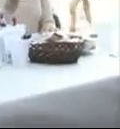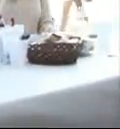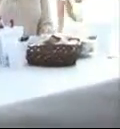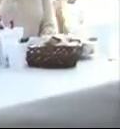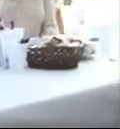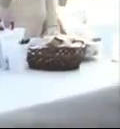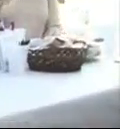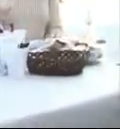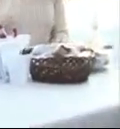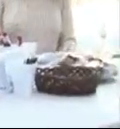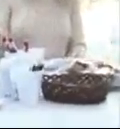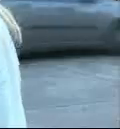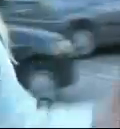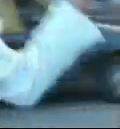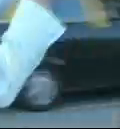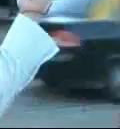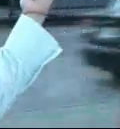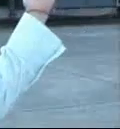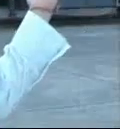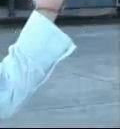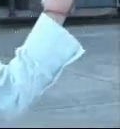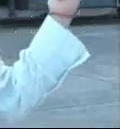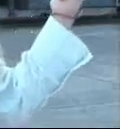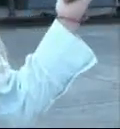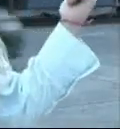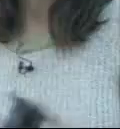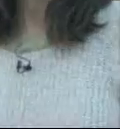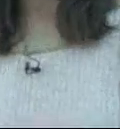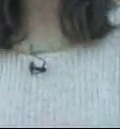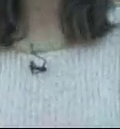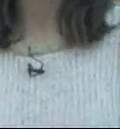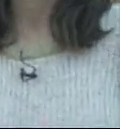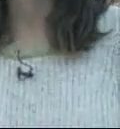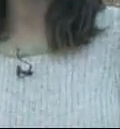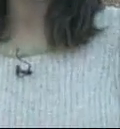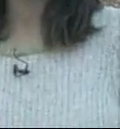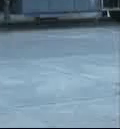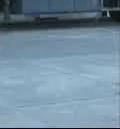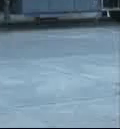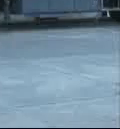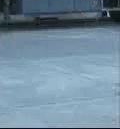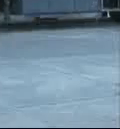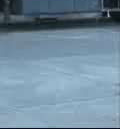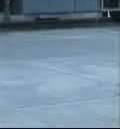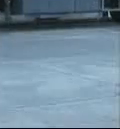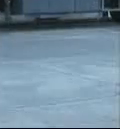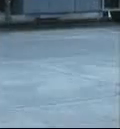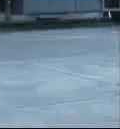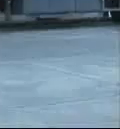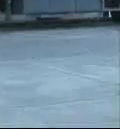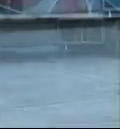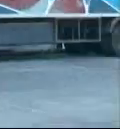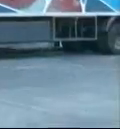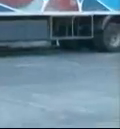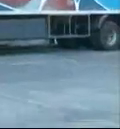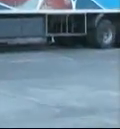fuerza desde el centro de mi pecho. Este camión va a recorrer todo el país. Si lo ves, Dona sangre. Un poco de voz puede hacer